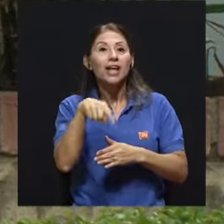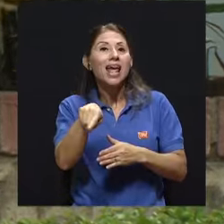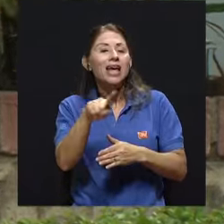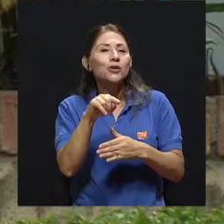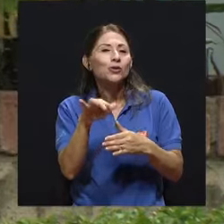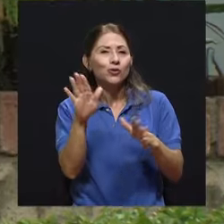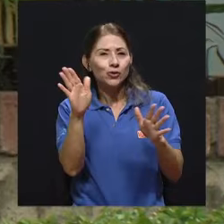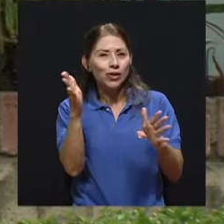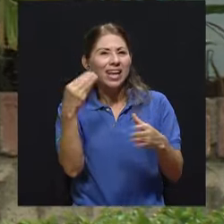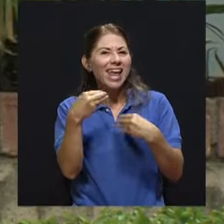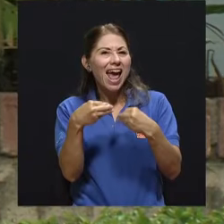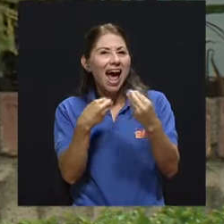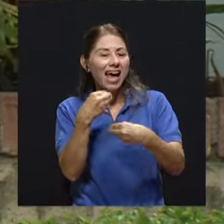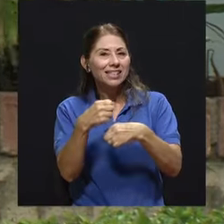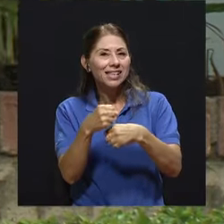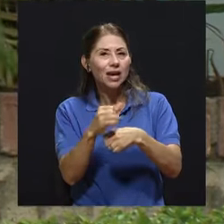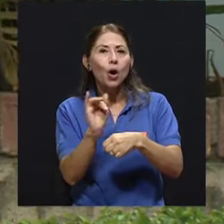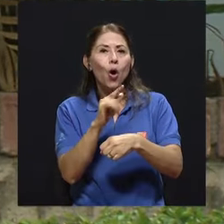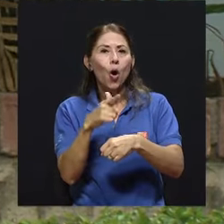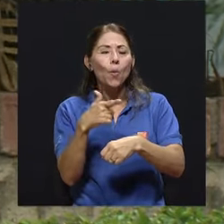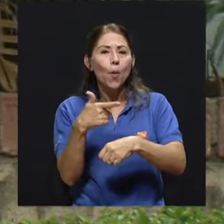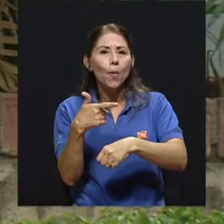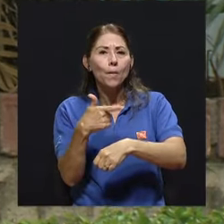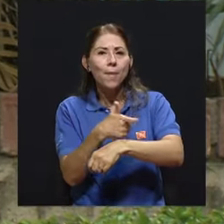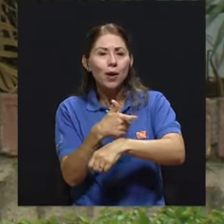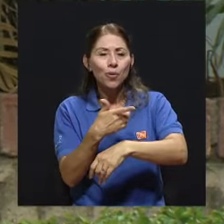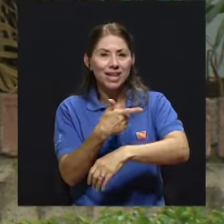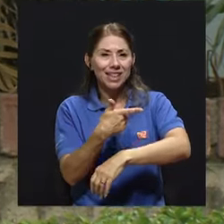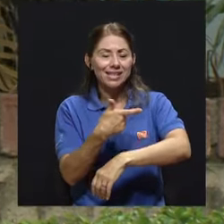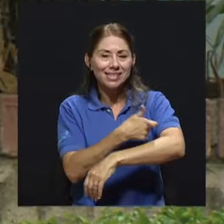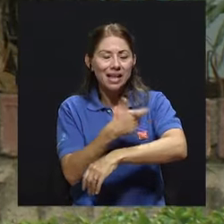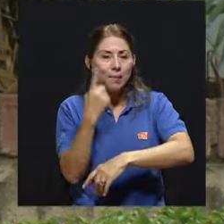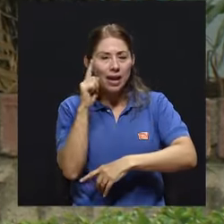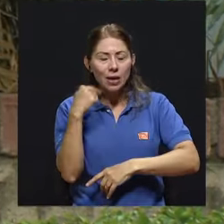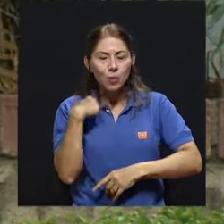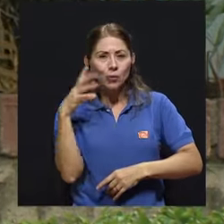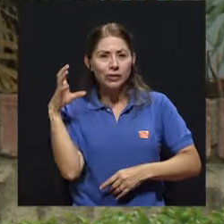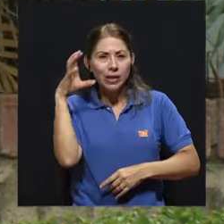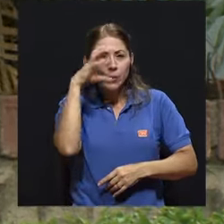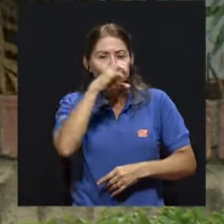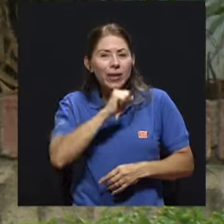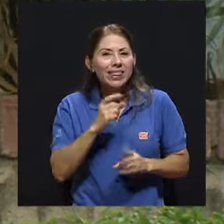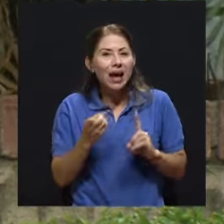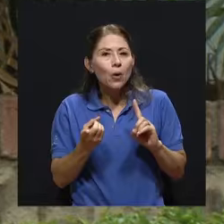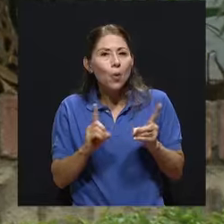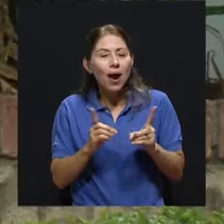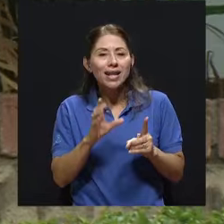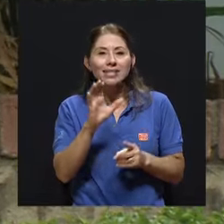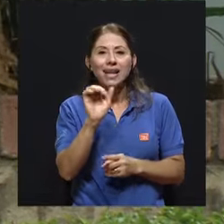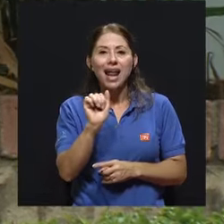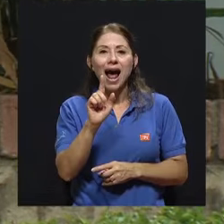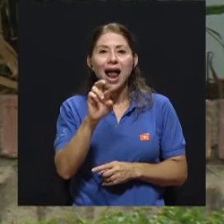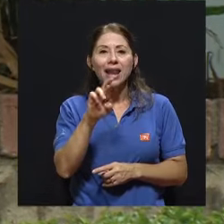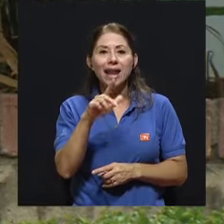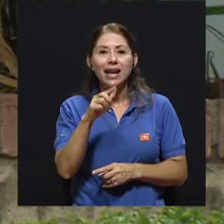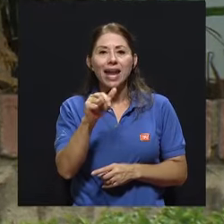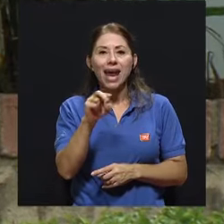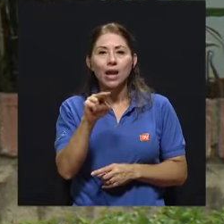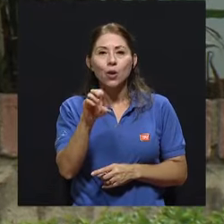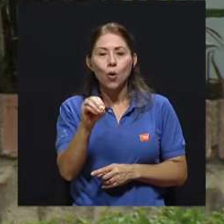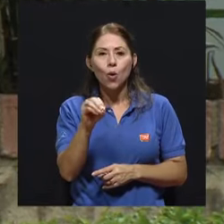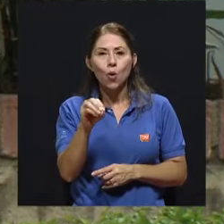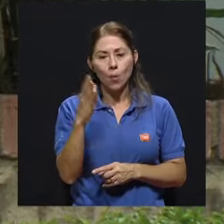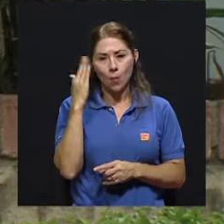es para lograr ver si reconoce uno cuál es el alergeno, o sea, la sustancia que nos está provocando